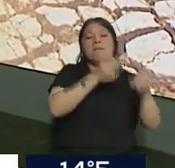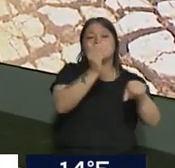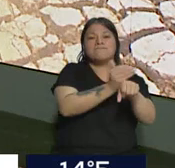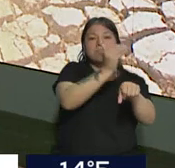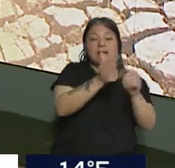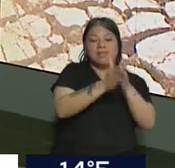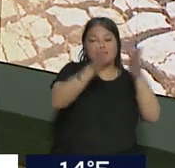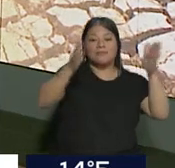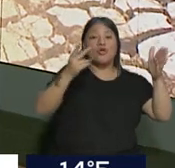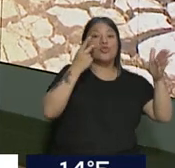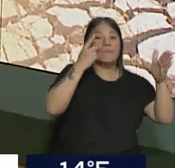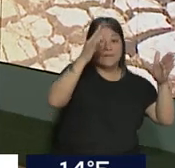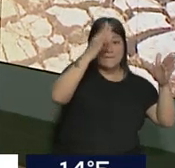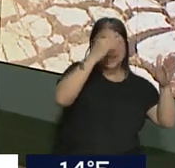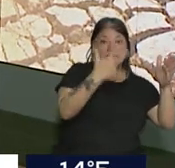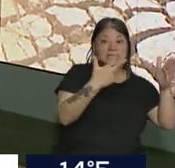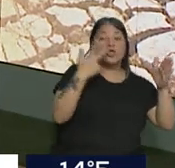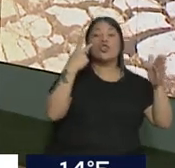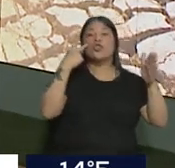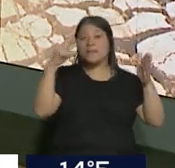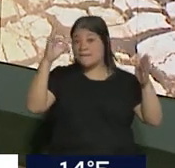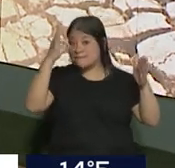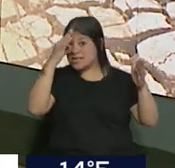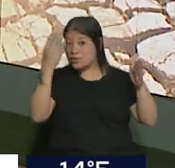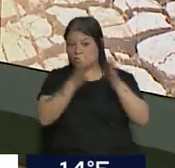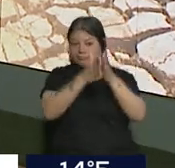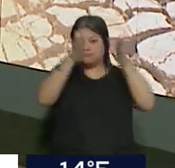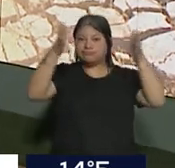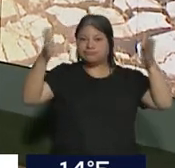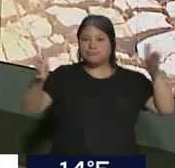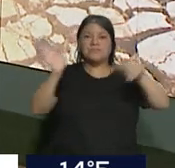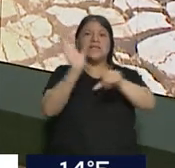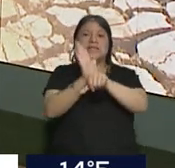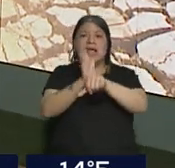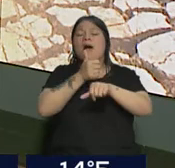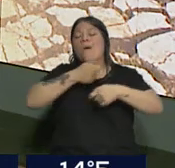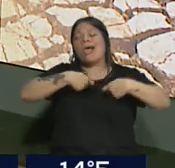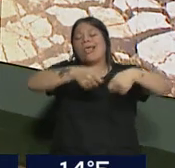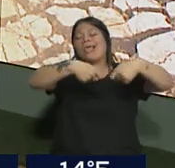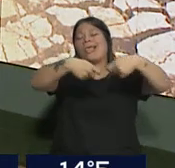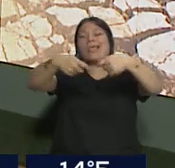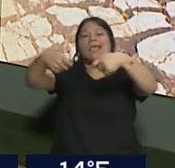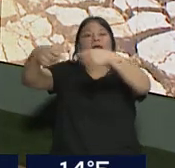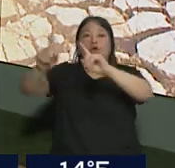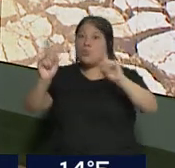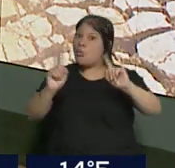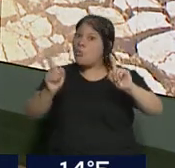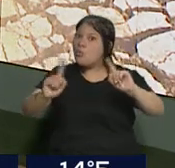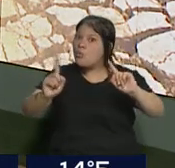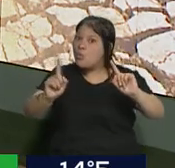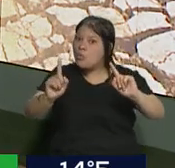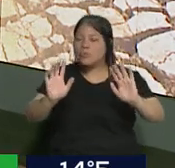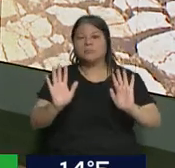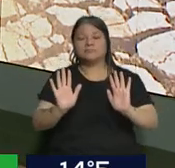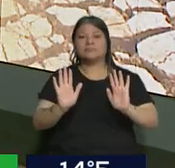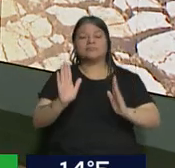temporada 2023-2024. ¿Esto significa que podemos hacer un derroche de este recurso hídrico? No. ¿Cuál era la